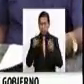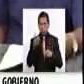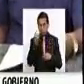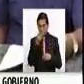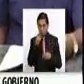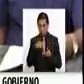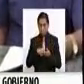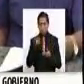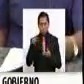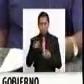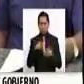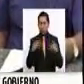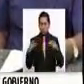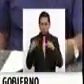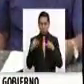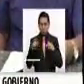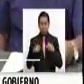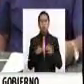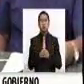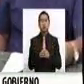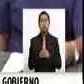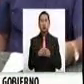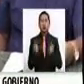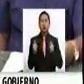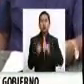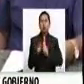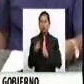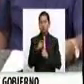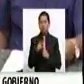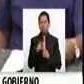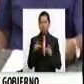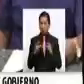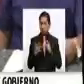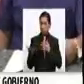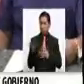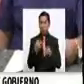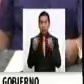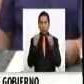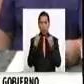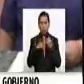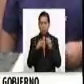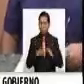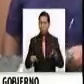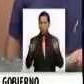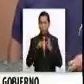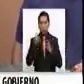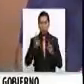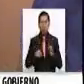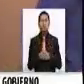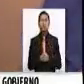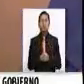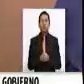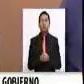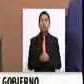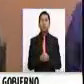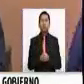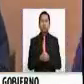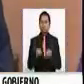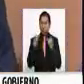sea combatida a través del intercambio de información estratégica de